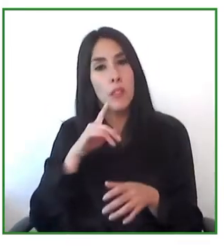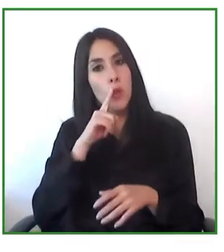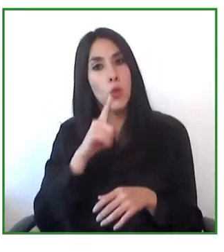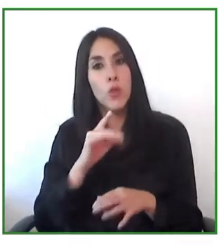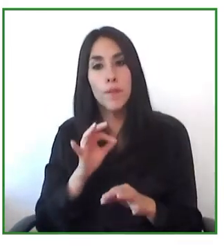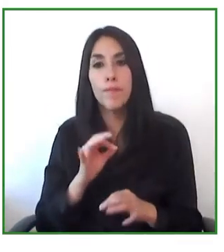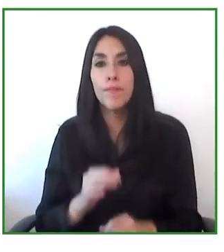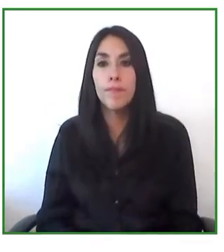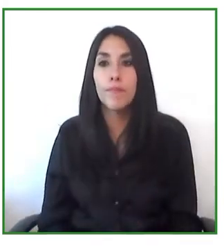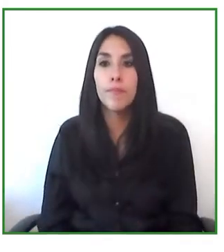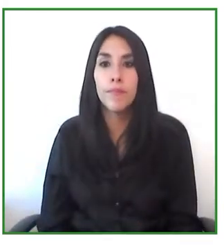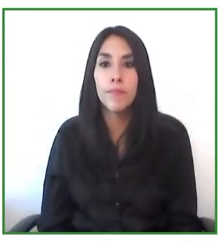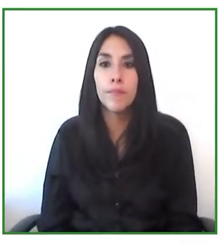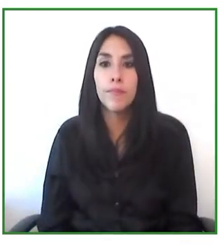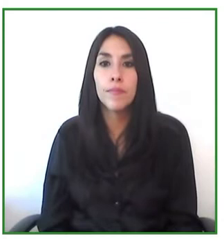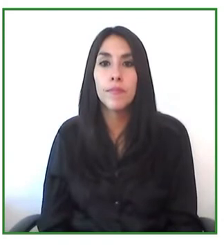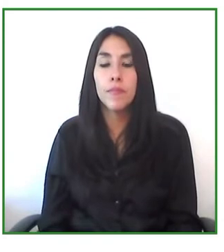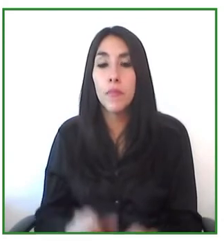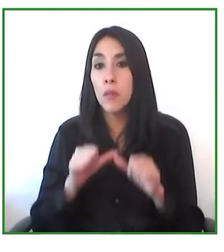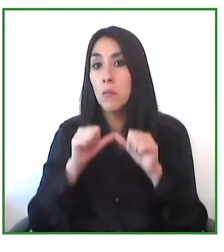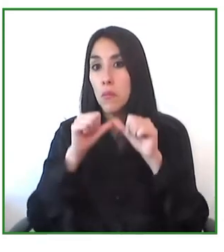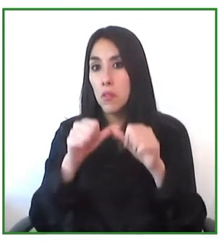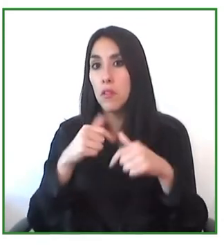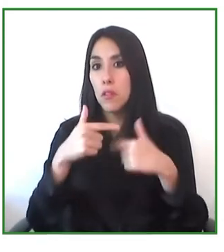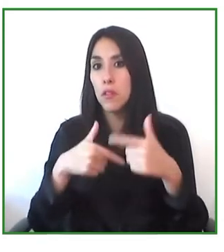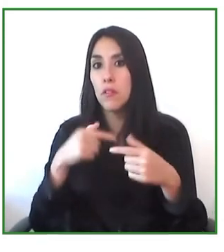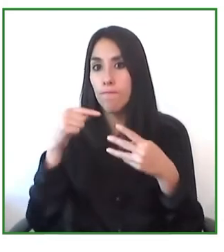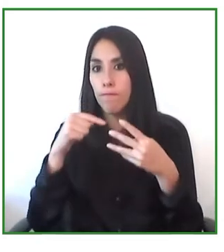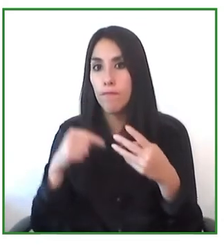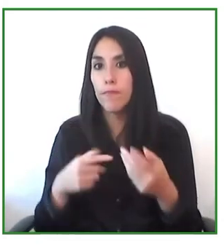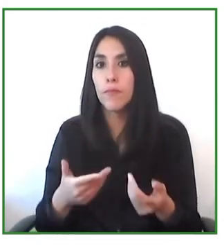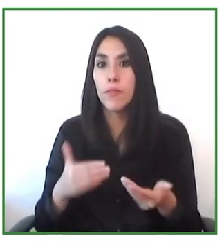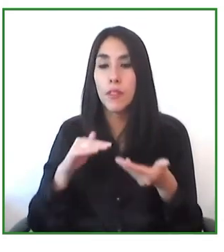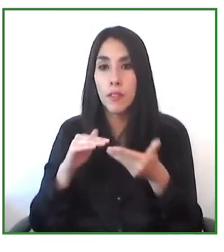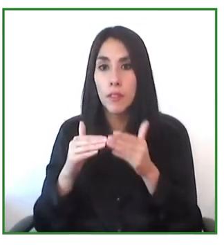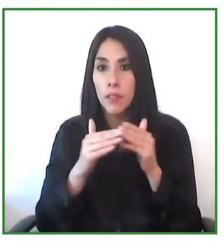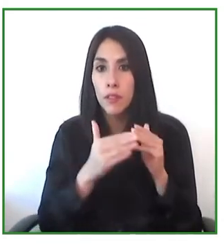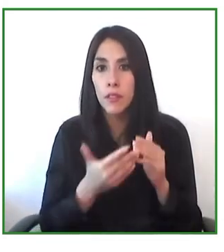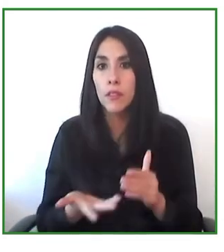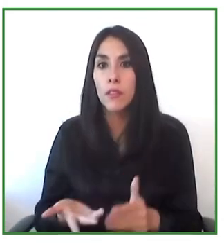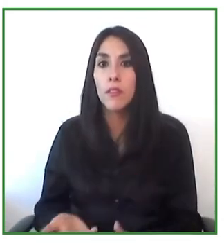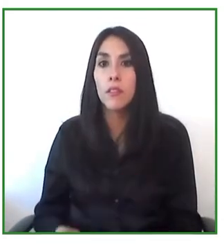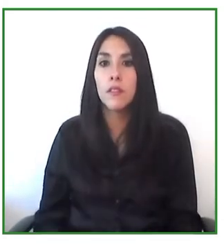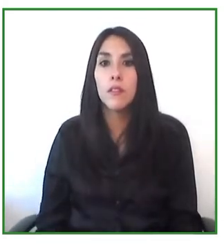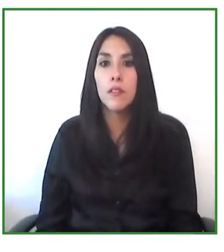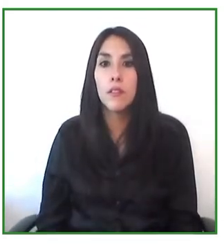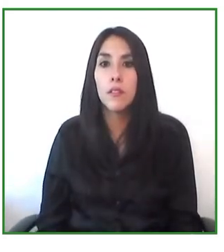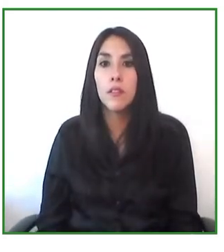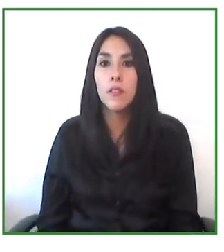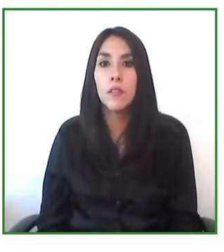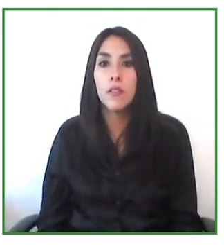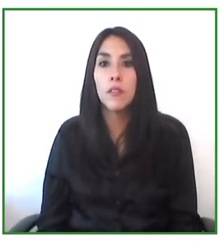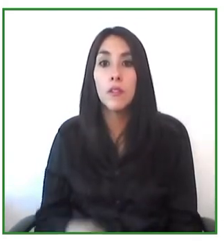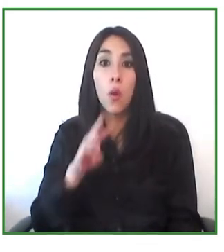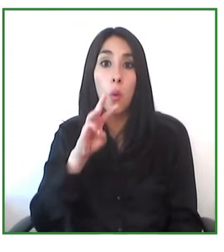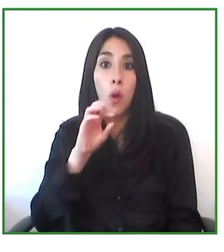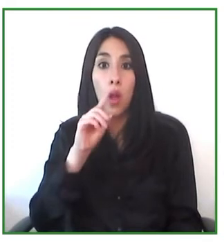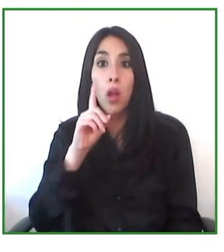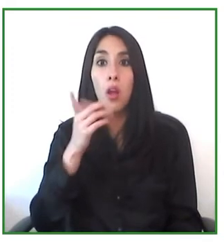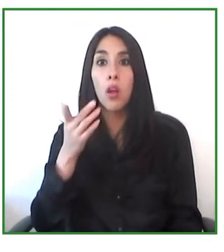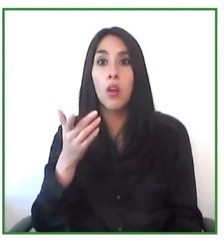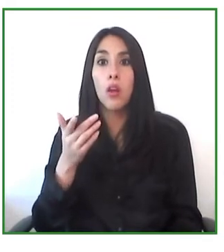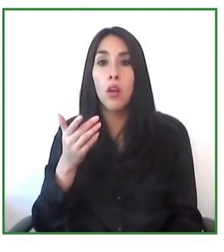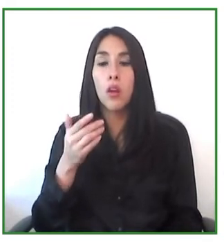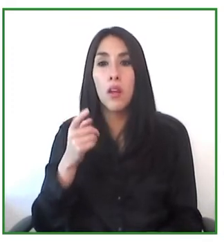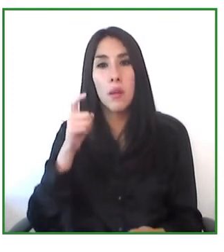materiales, pues por ejemplo la impresión 3D requiere de compra de filamento, que no es precisamente lo más costoso, sino el mantenimiento de los recursos, de